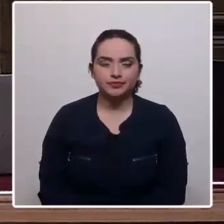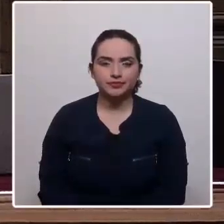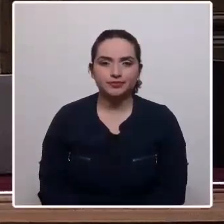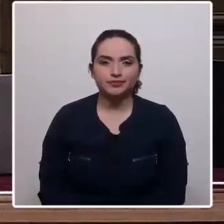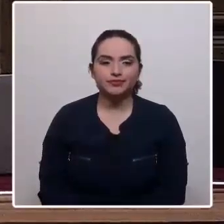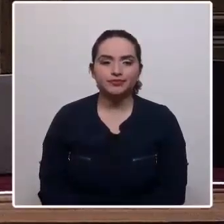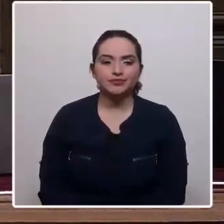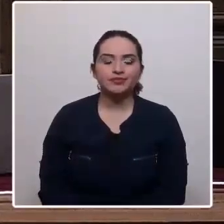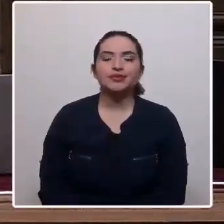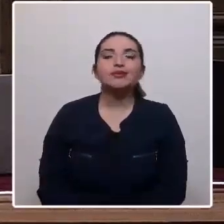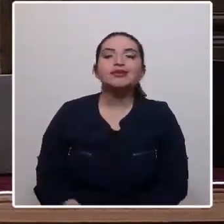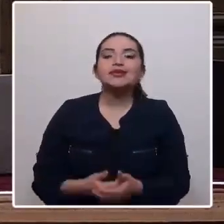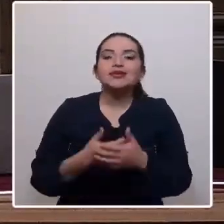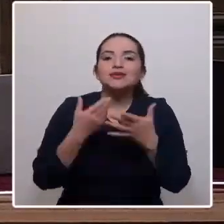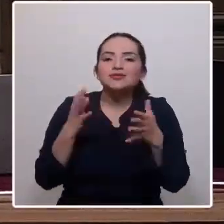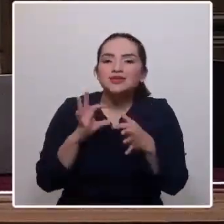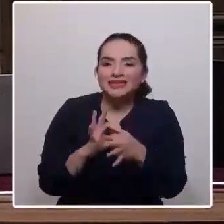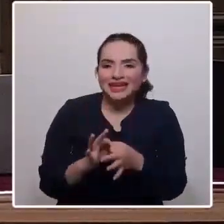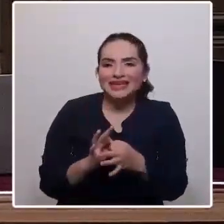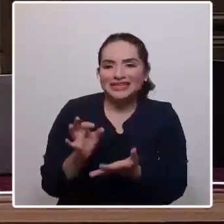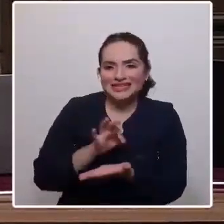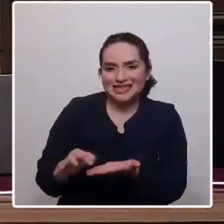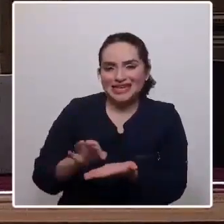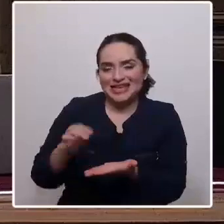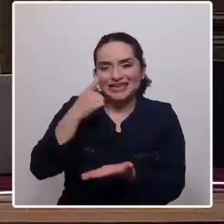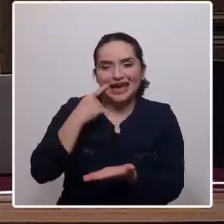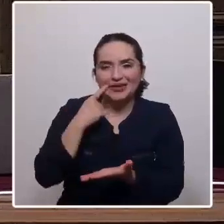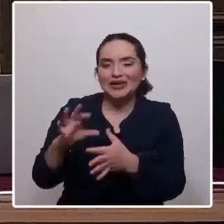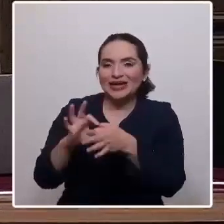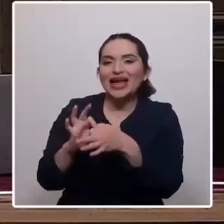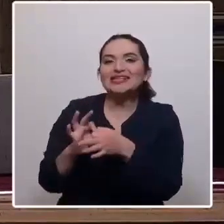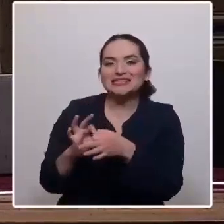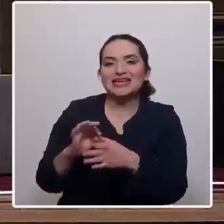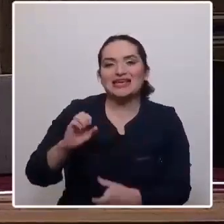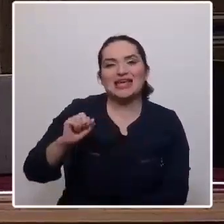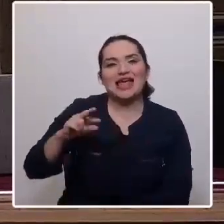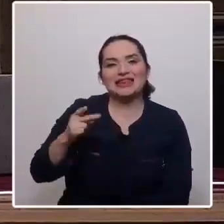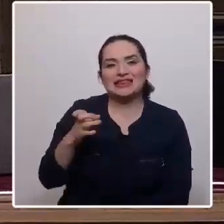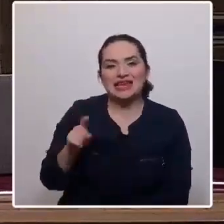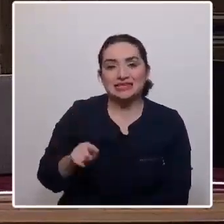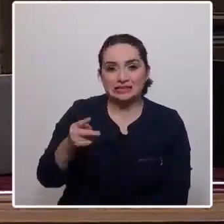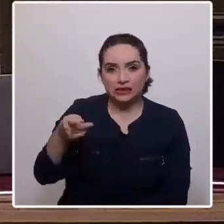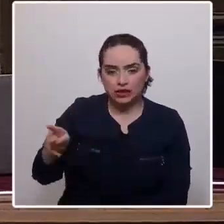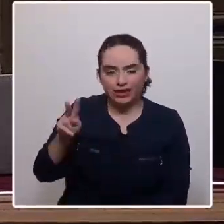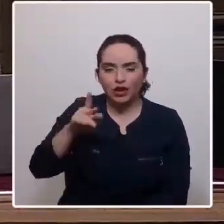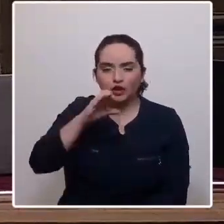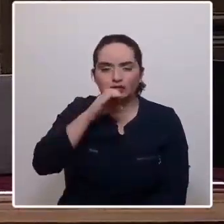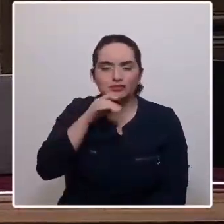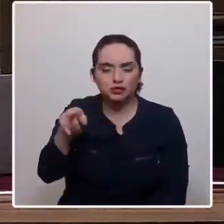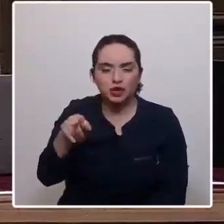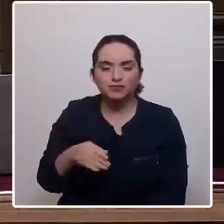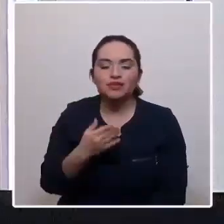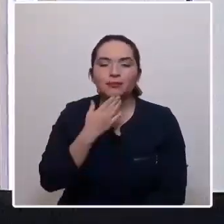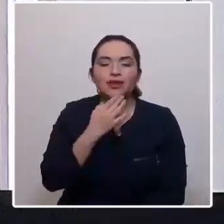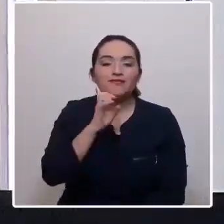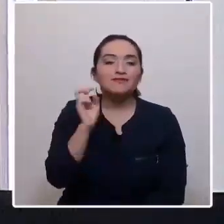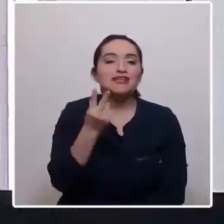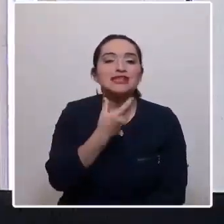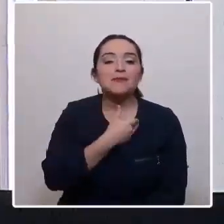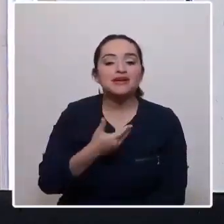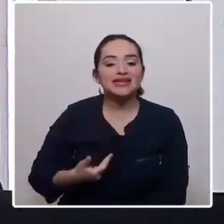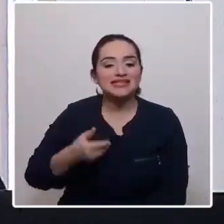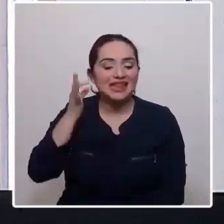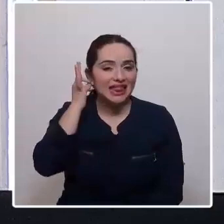Muchas gracias, don John. Muchas gracias, Andrés Cruz, de la provincia de Concepción. Saludar también a la vicepresidenta adjunta, Yarela Gómez,